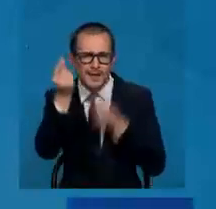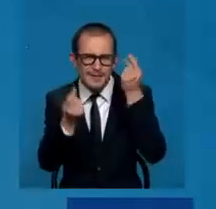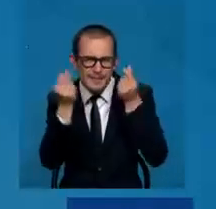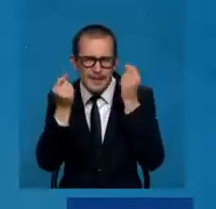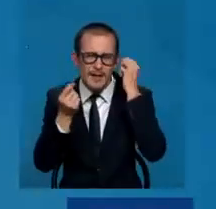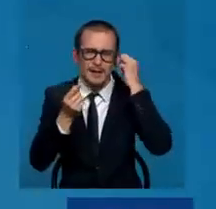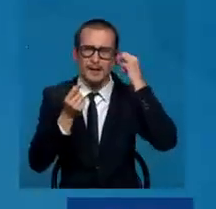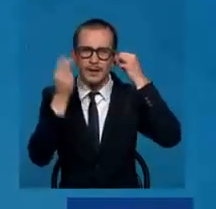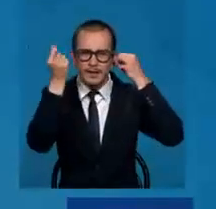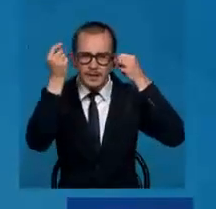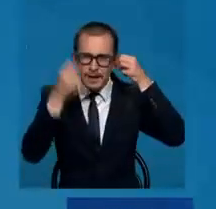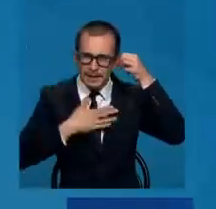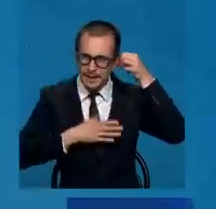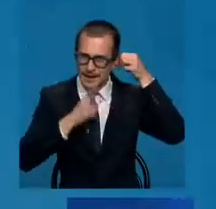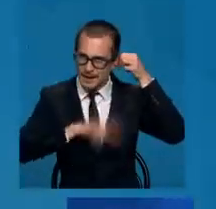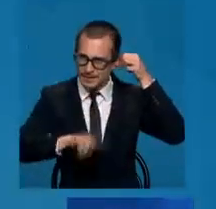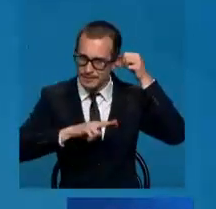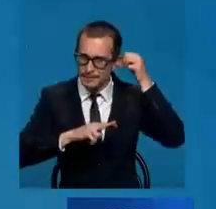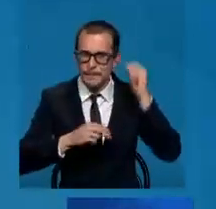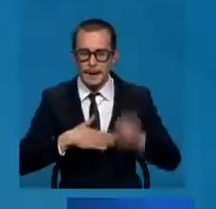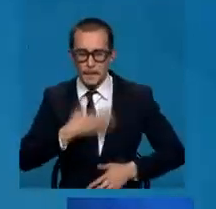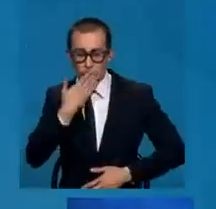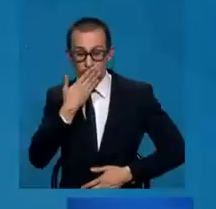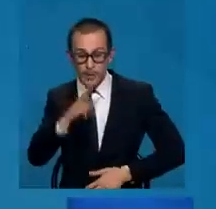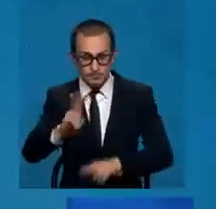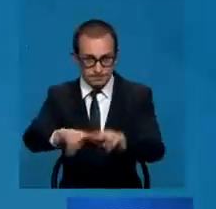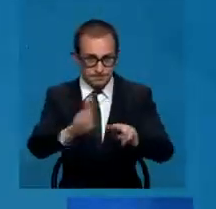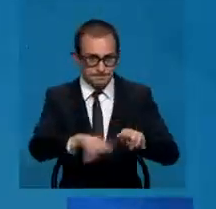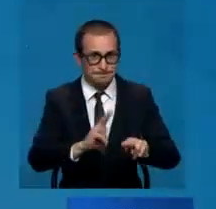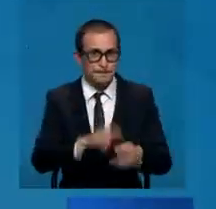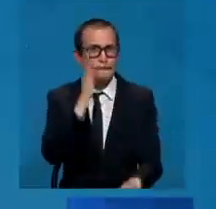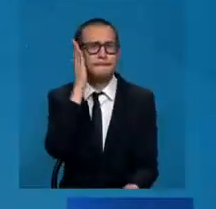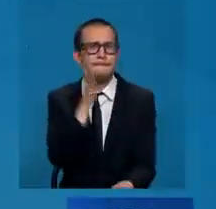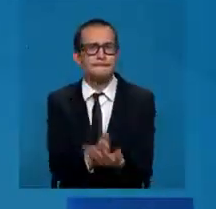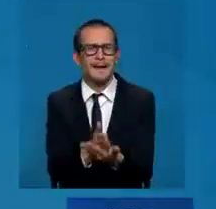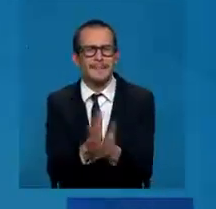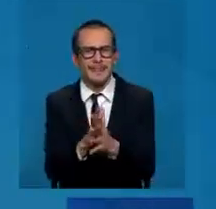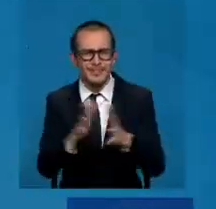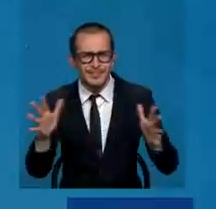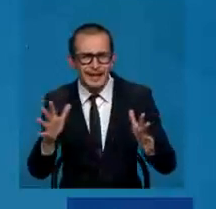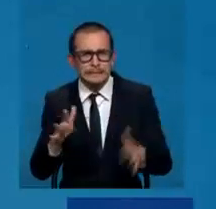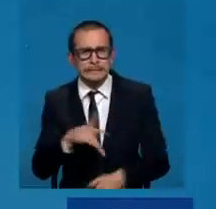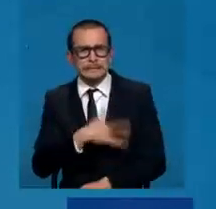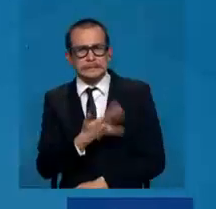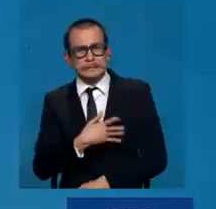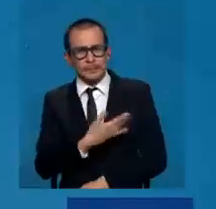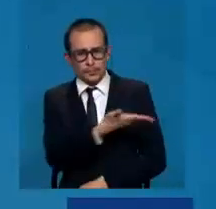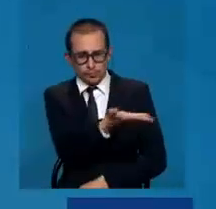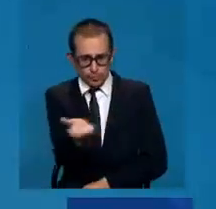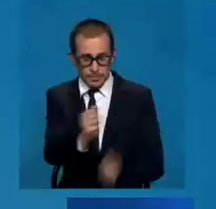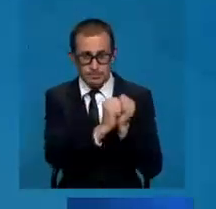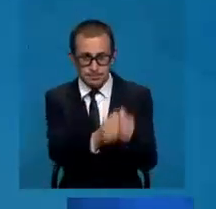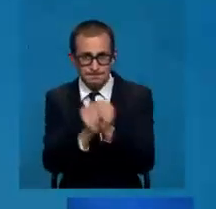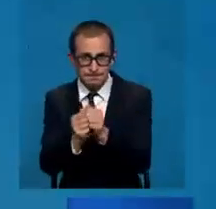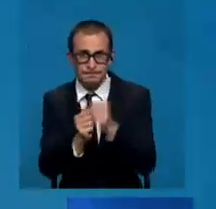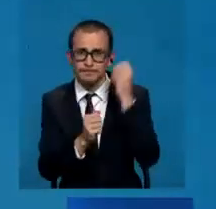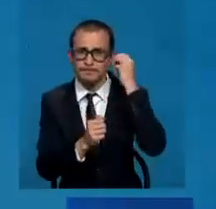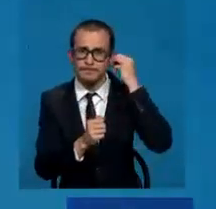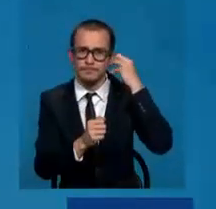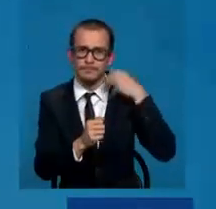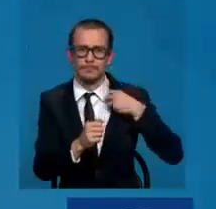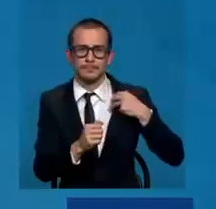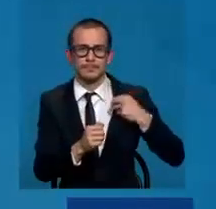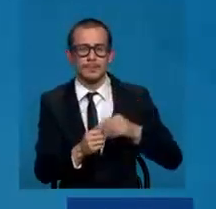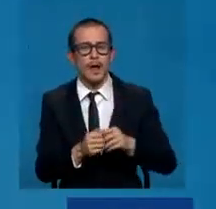sus propuestas para satisfacer mejor demandas tan sentidas por nuestros compatriotas como